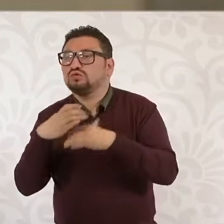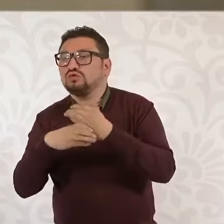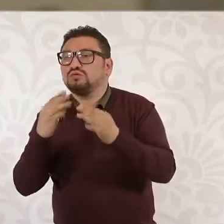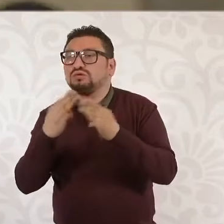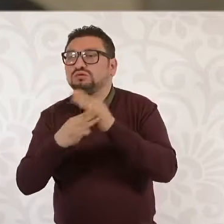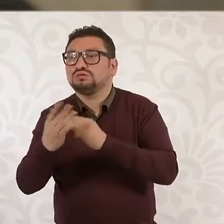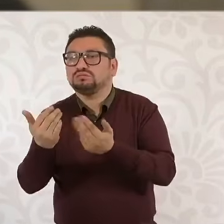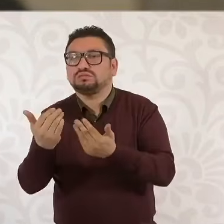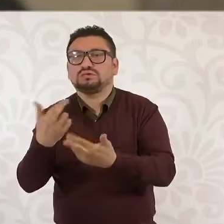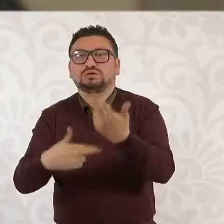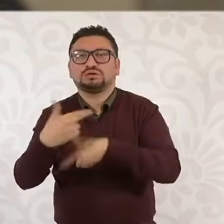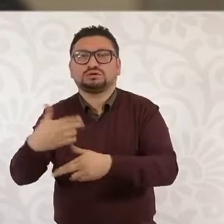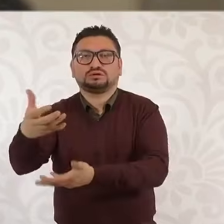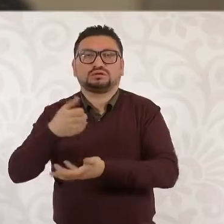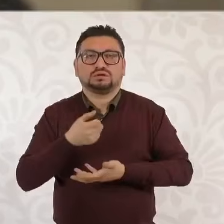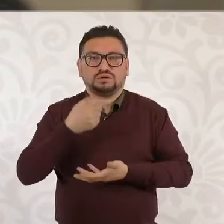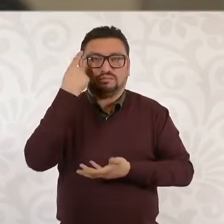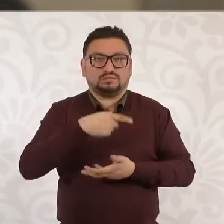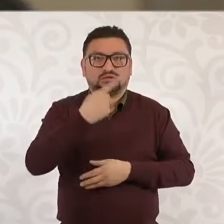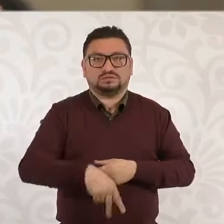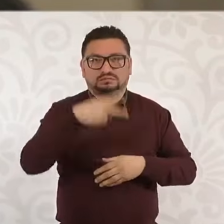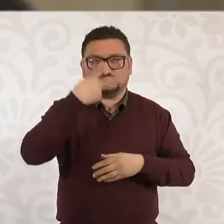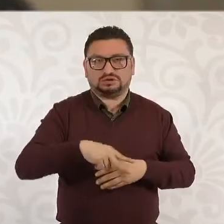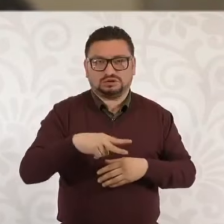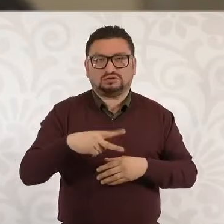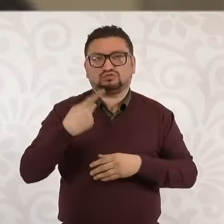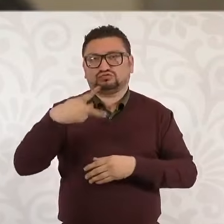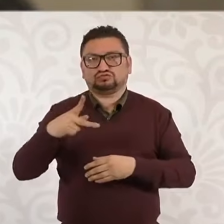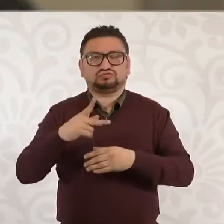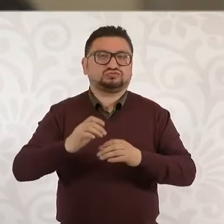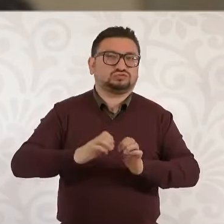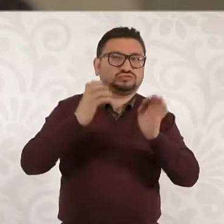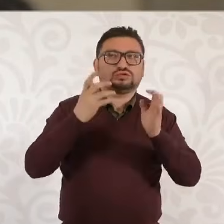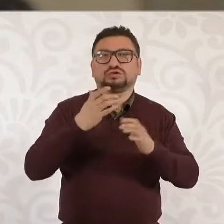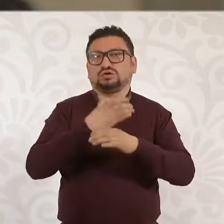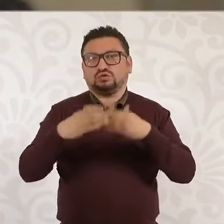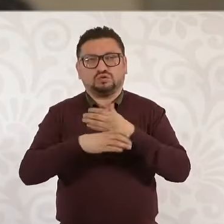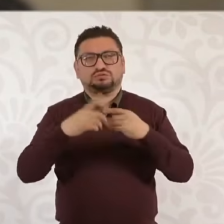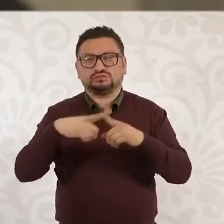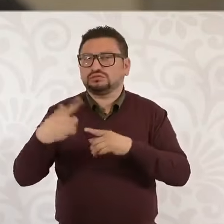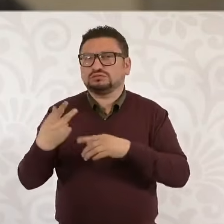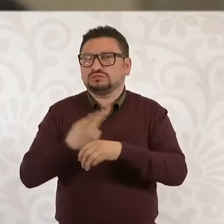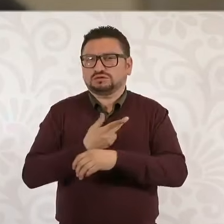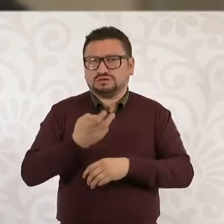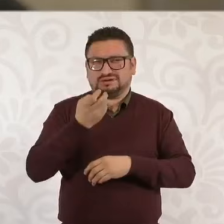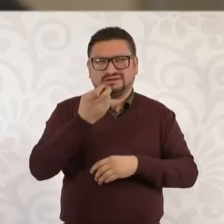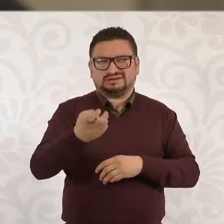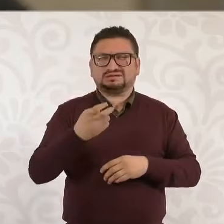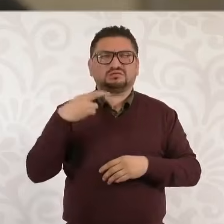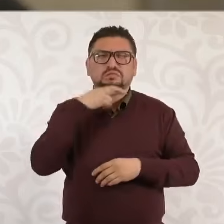al patrimonio, bueno, que sería para el patrimonio nacional, sus inmuebles, los recursos. Ahí no se podría hacer algo